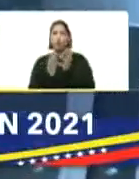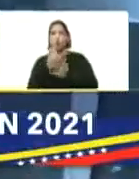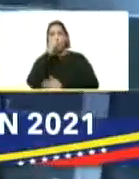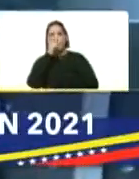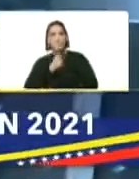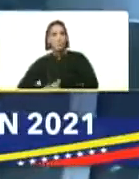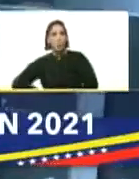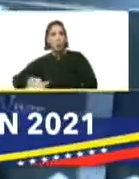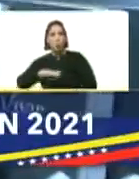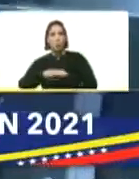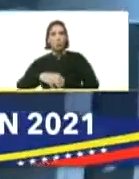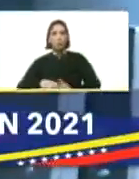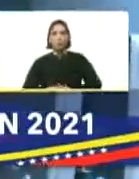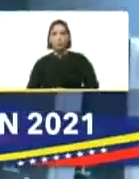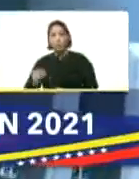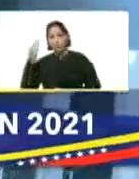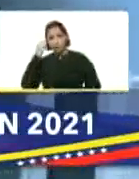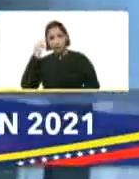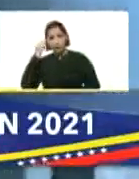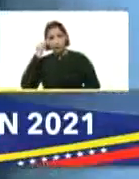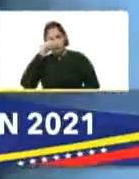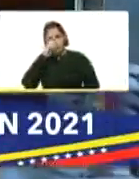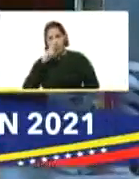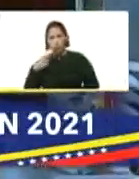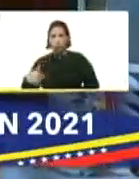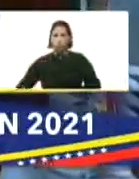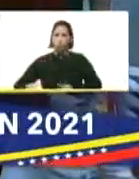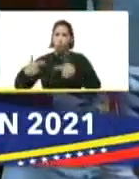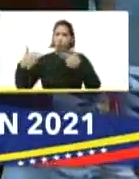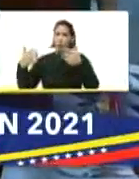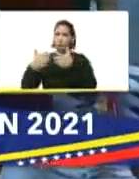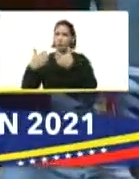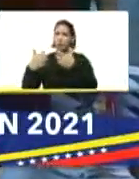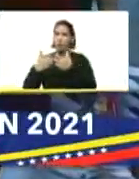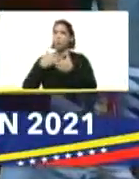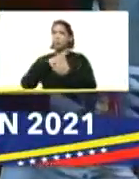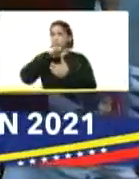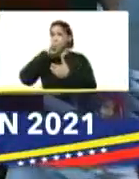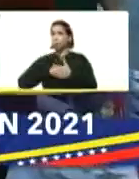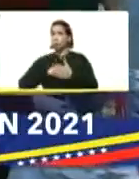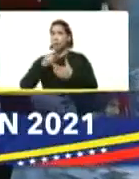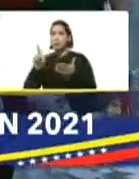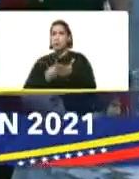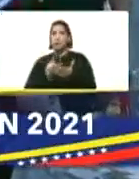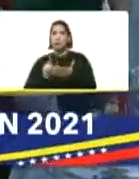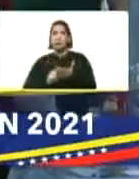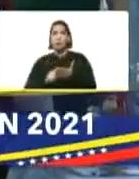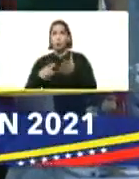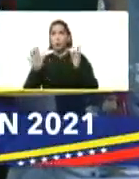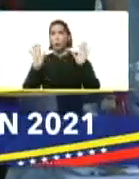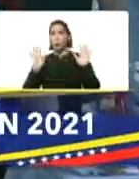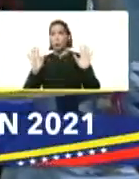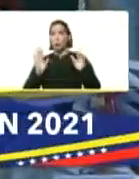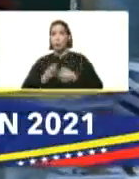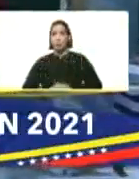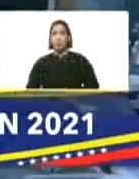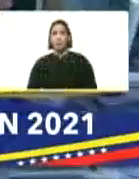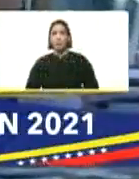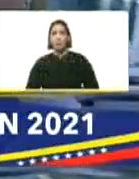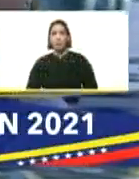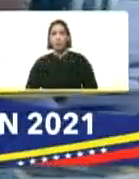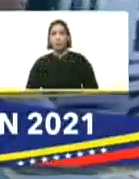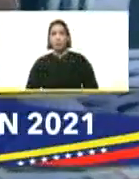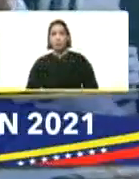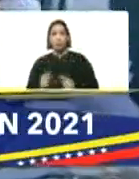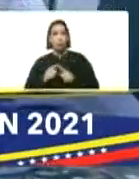pueblos. Memoria de los años de guerra, esto me gustaría mucho, este libro. Ay, Dios mío, aquí lo que... Miren, hay